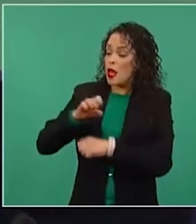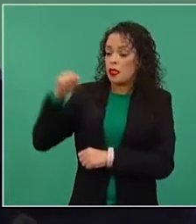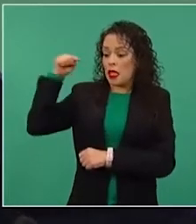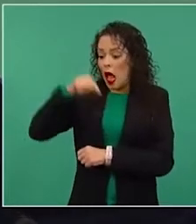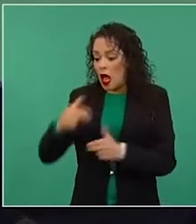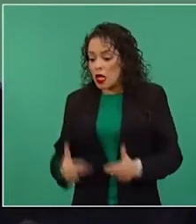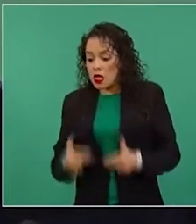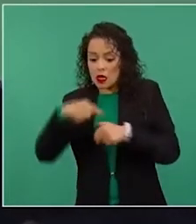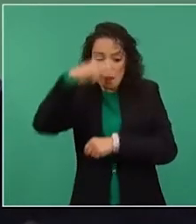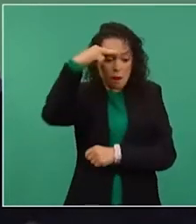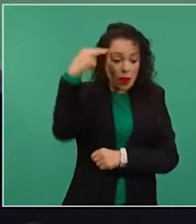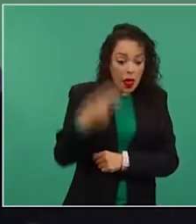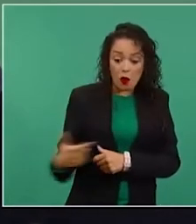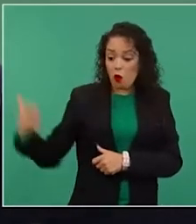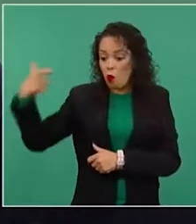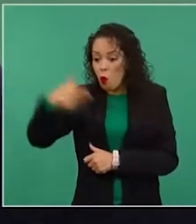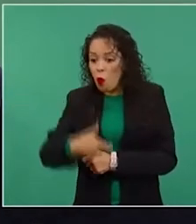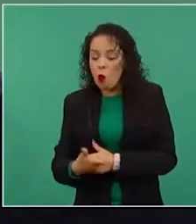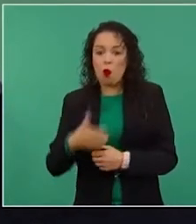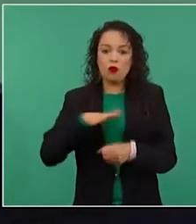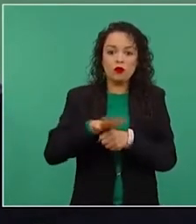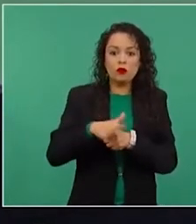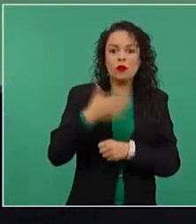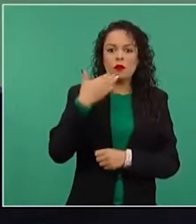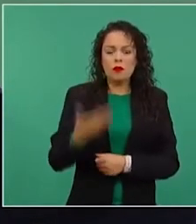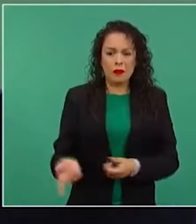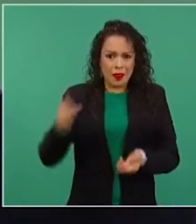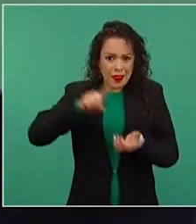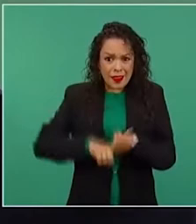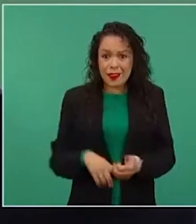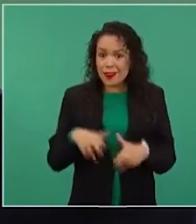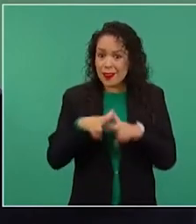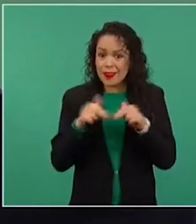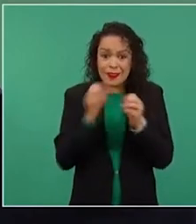No invirtieron nada, nada.